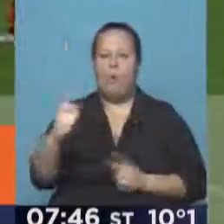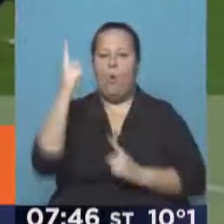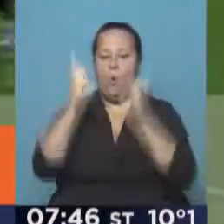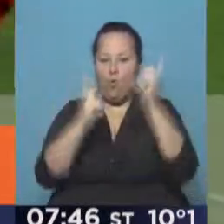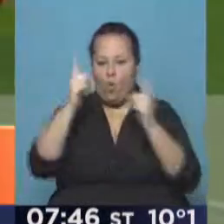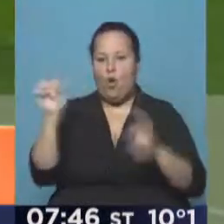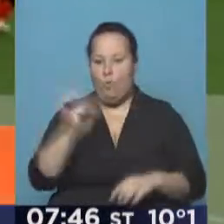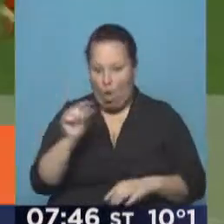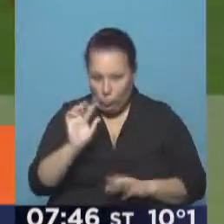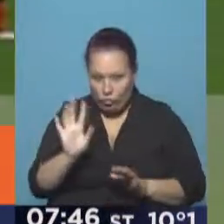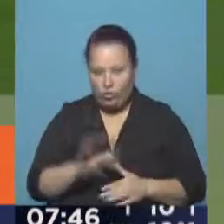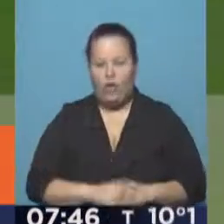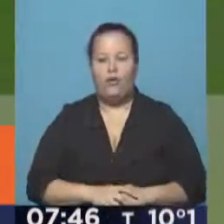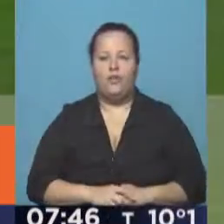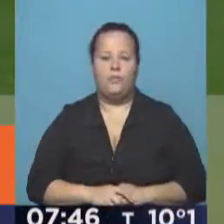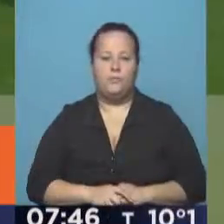1-1 parcial.